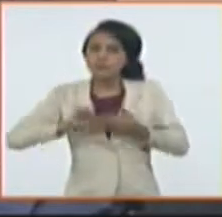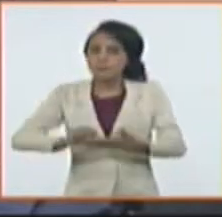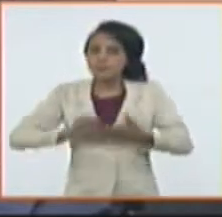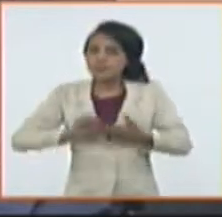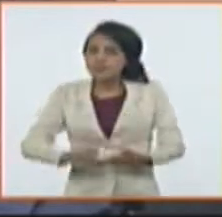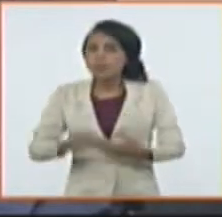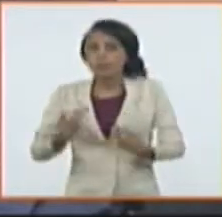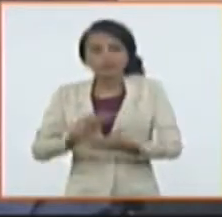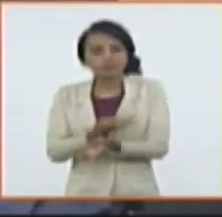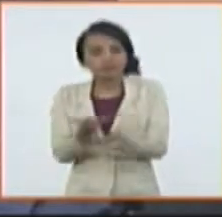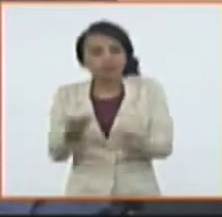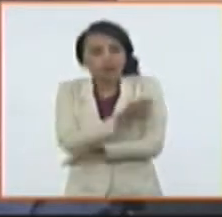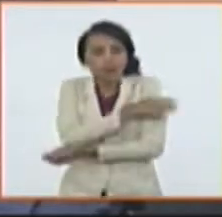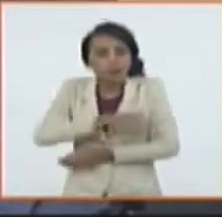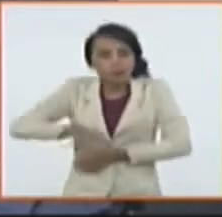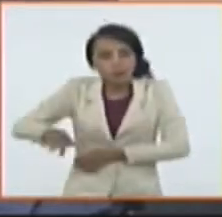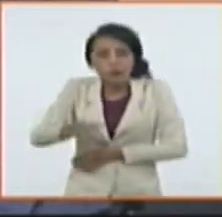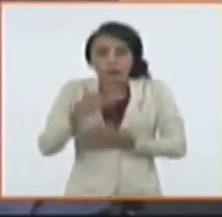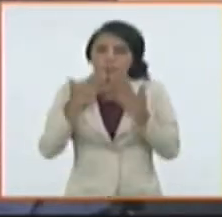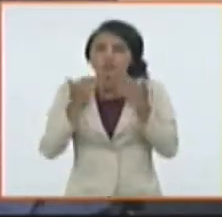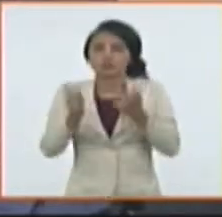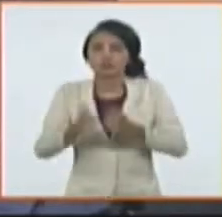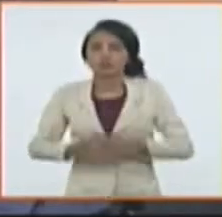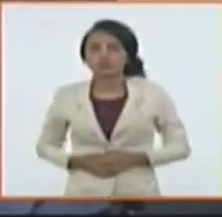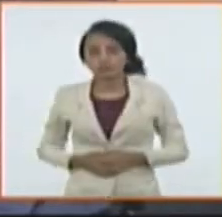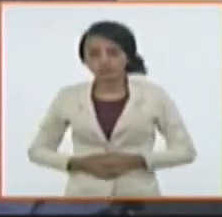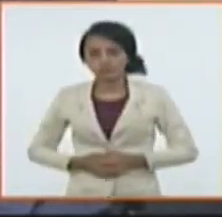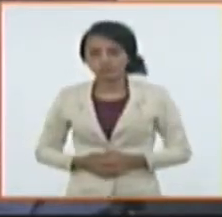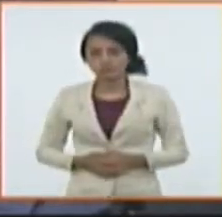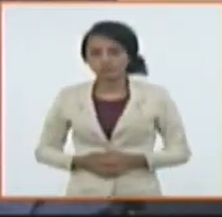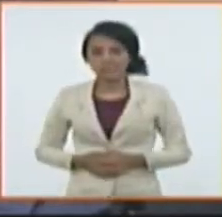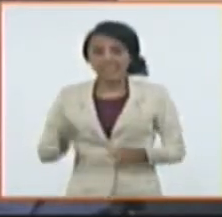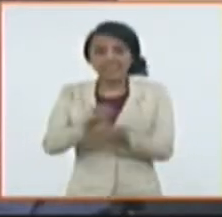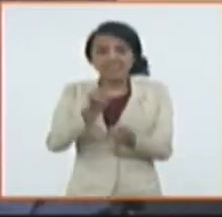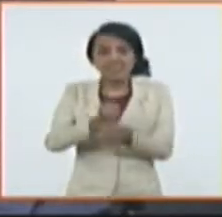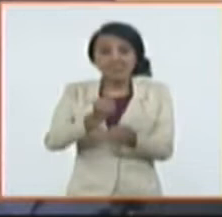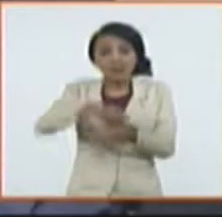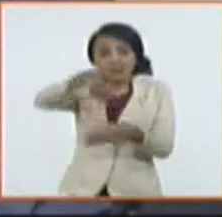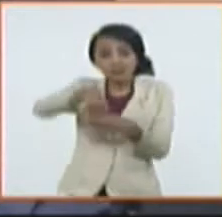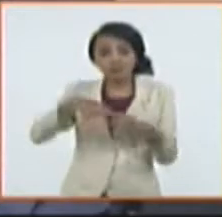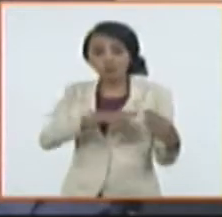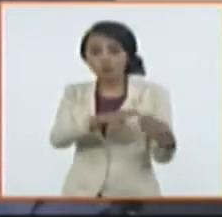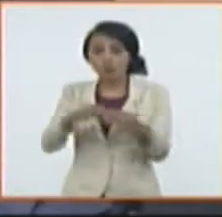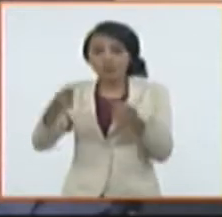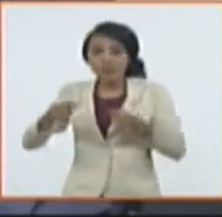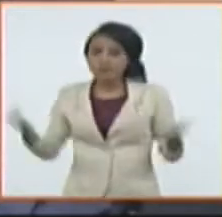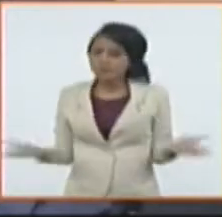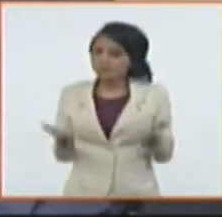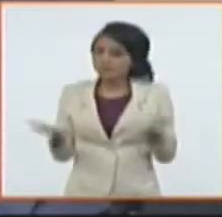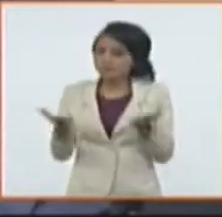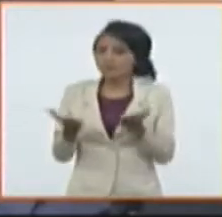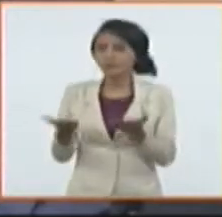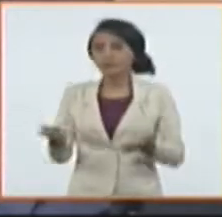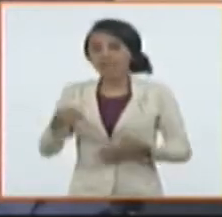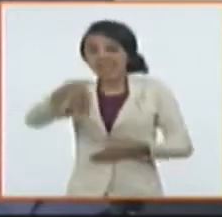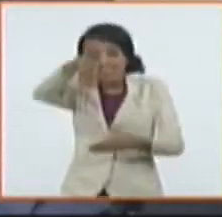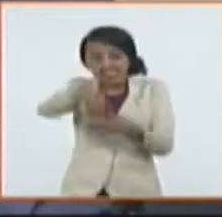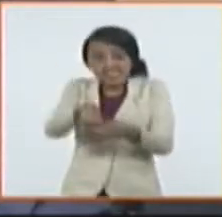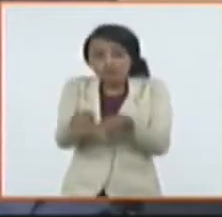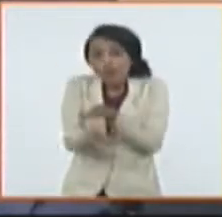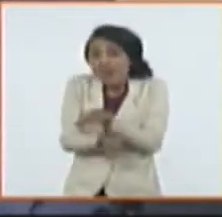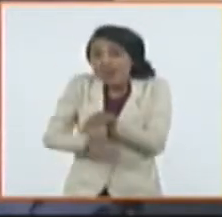bienes y servicios. Hay que potenciar el trabajo en las comunidades. En las comunidades vive la base social